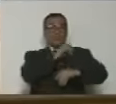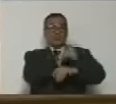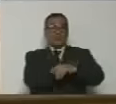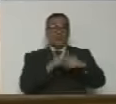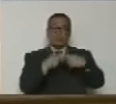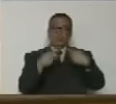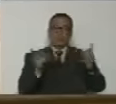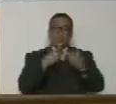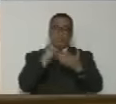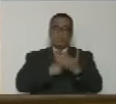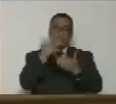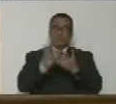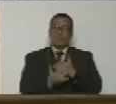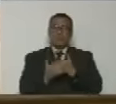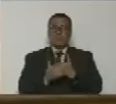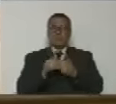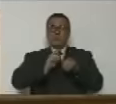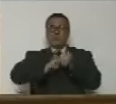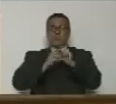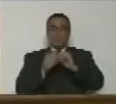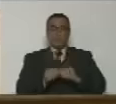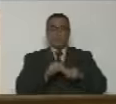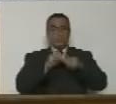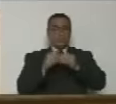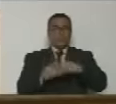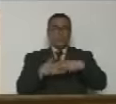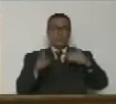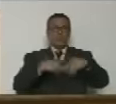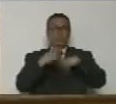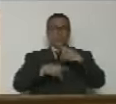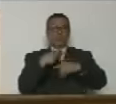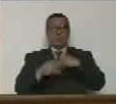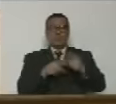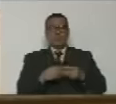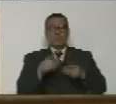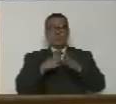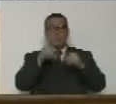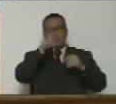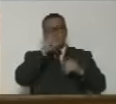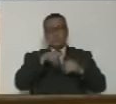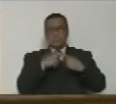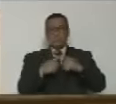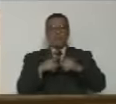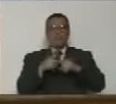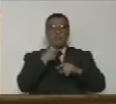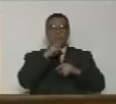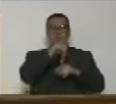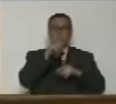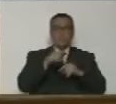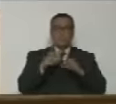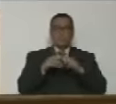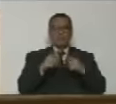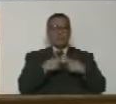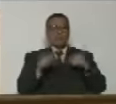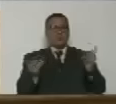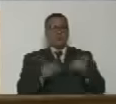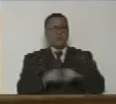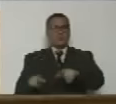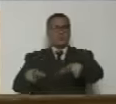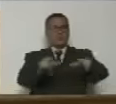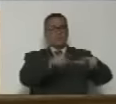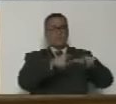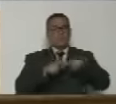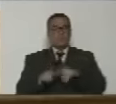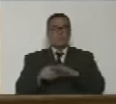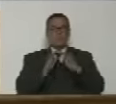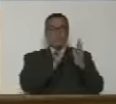Popular, planificará, articulará y abrirá un proceso anual de consulta con las instancias del Poder Popular en el territorio